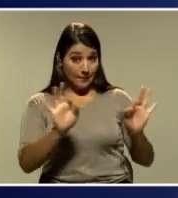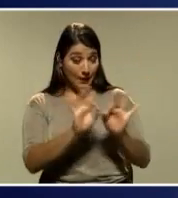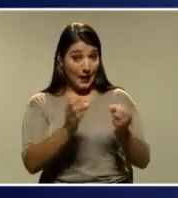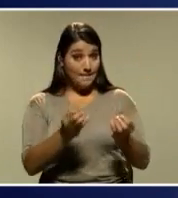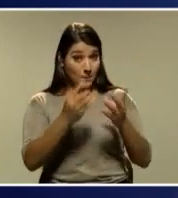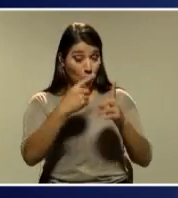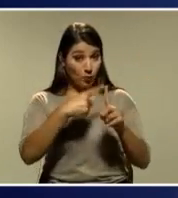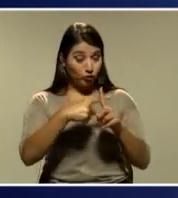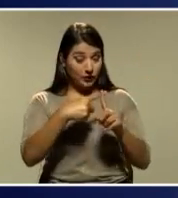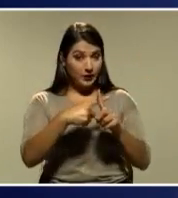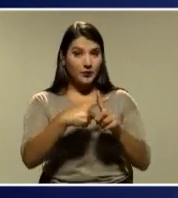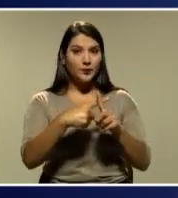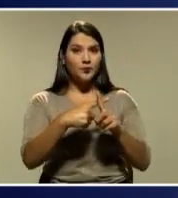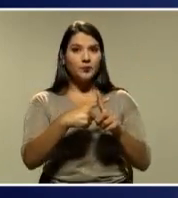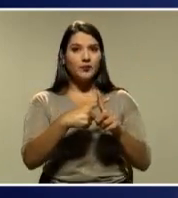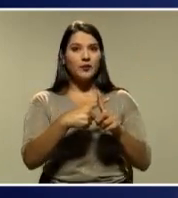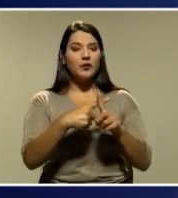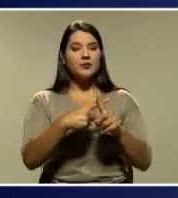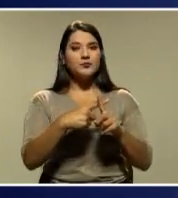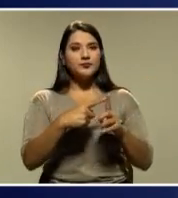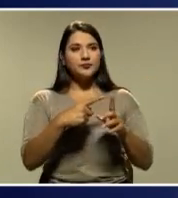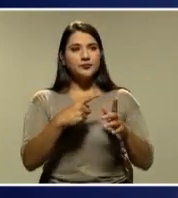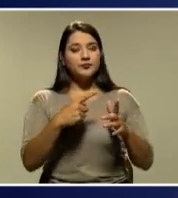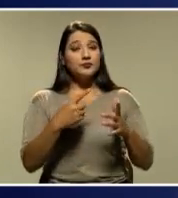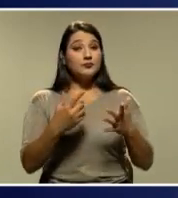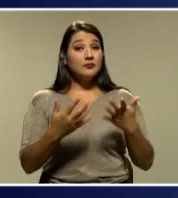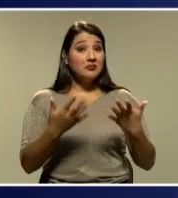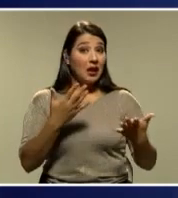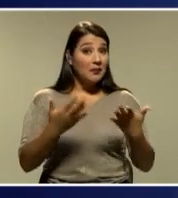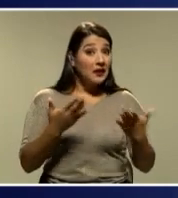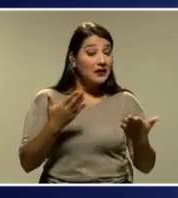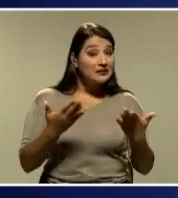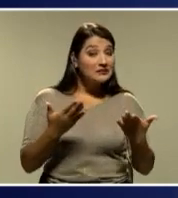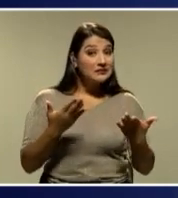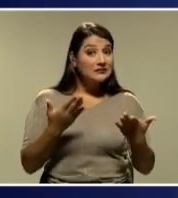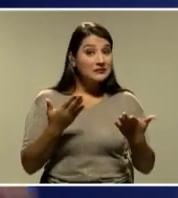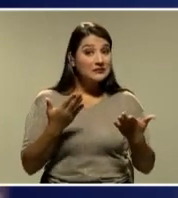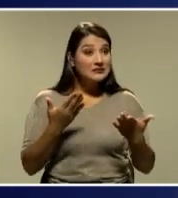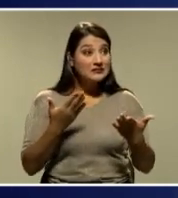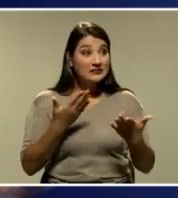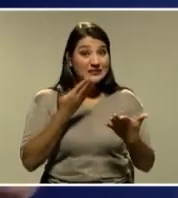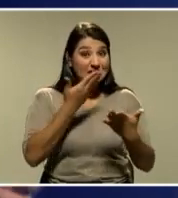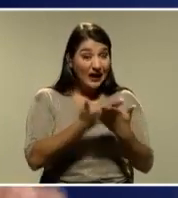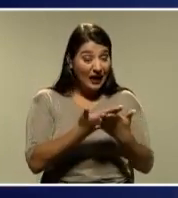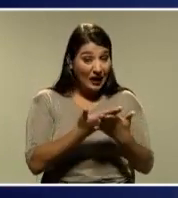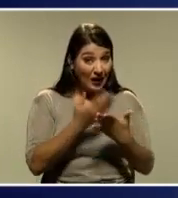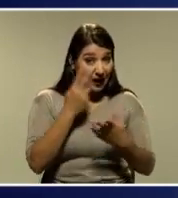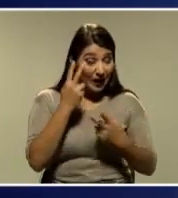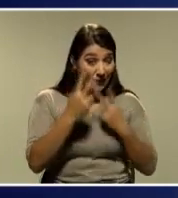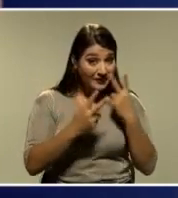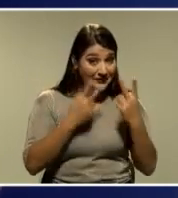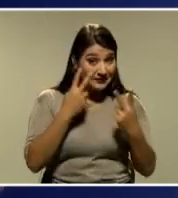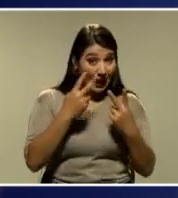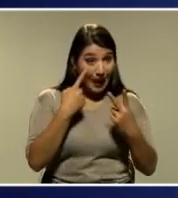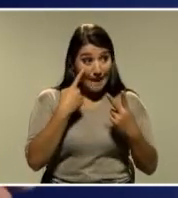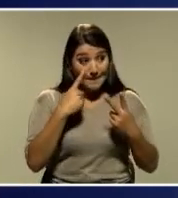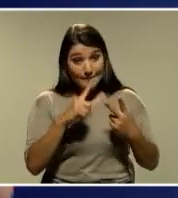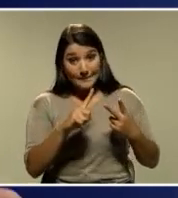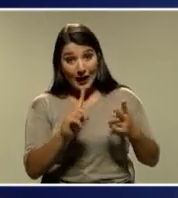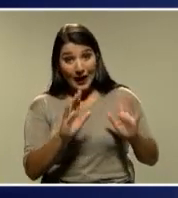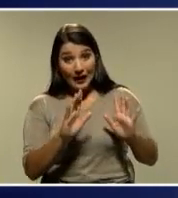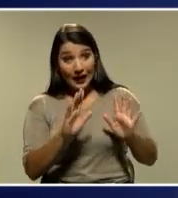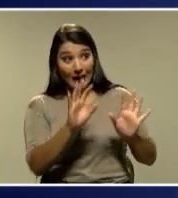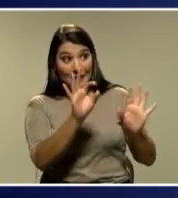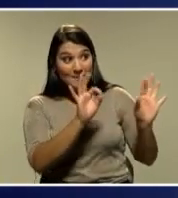positiva. Lo han llegado a visitar para convocarlo